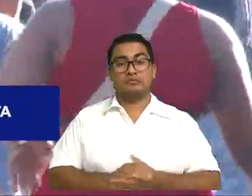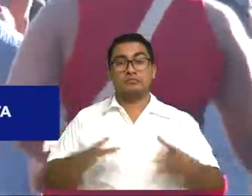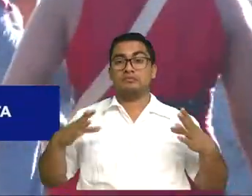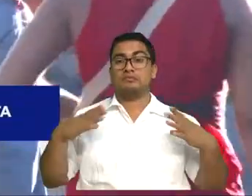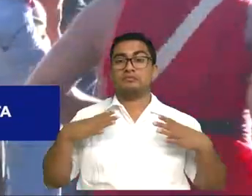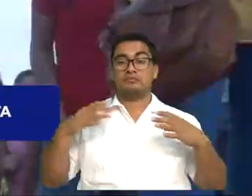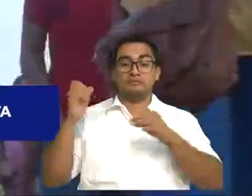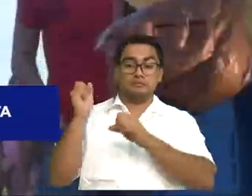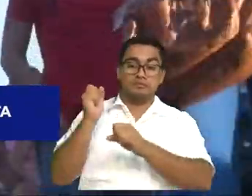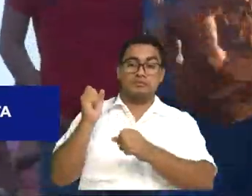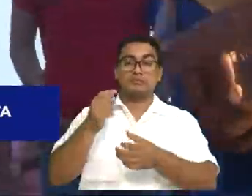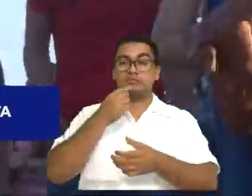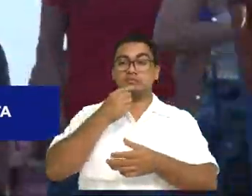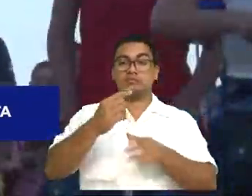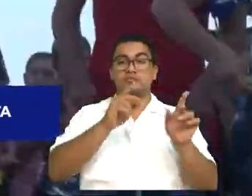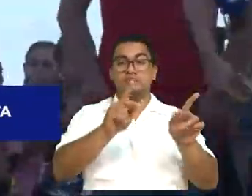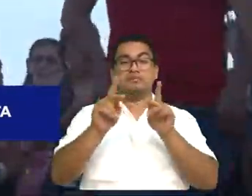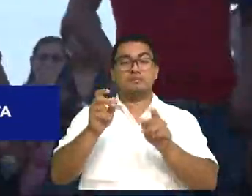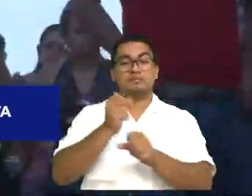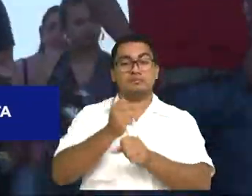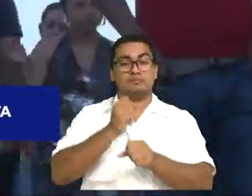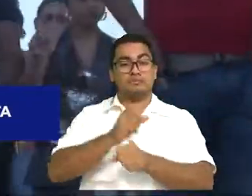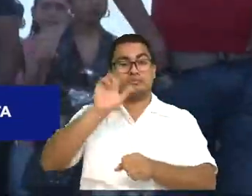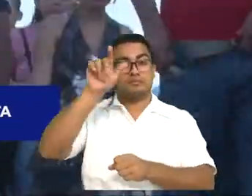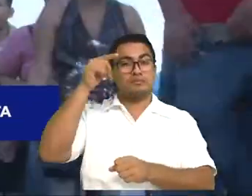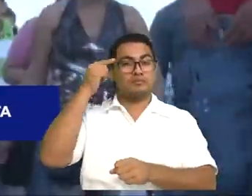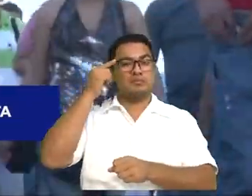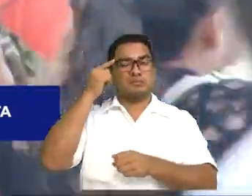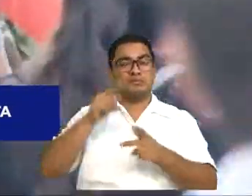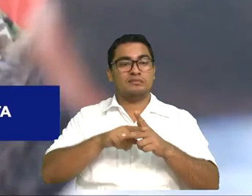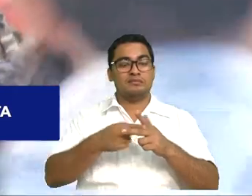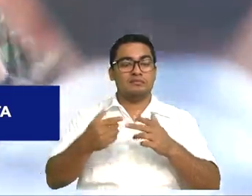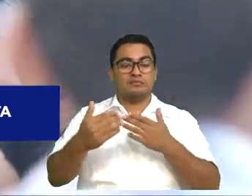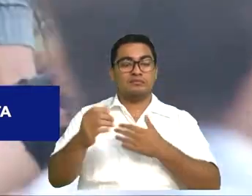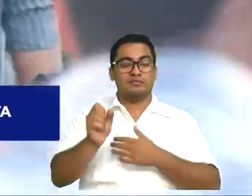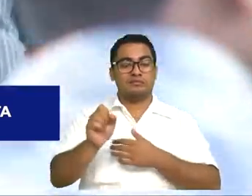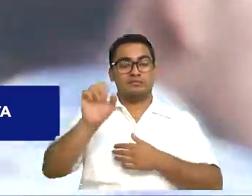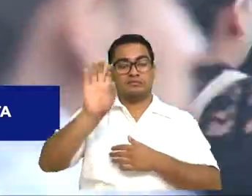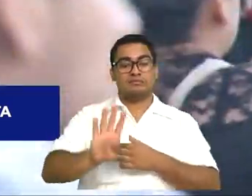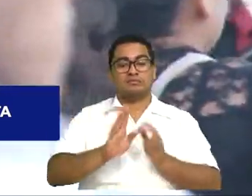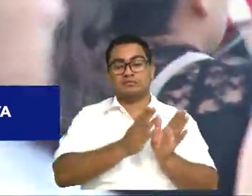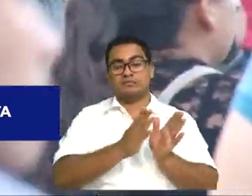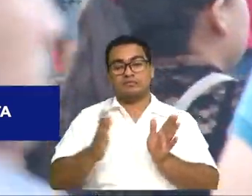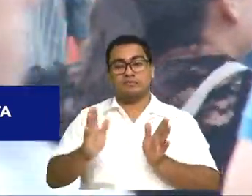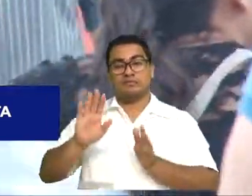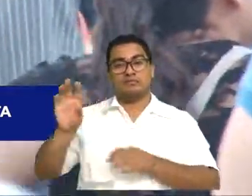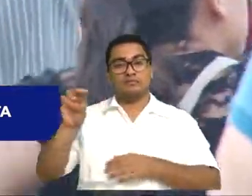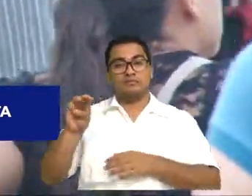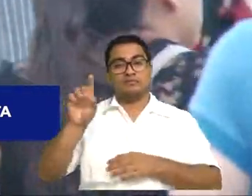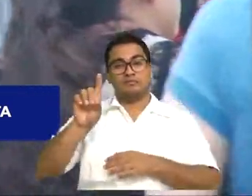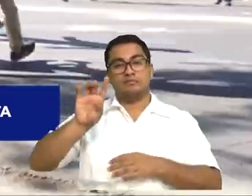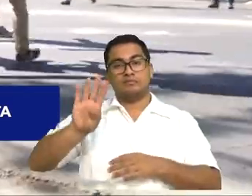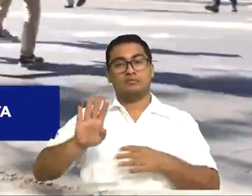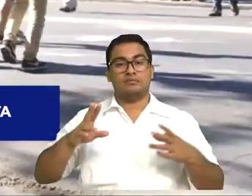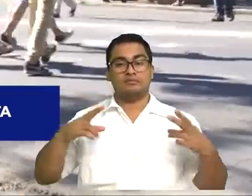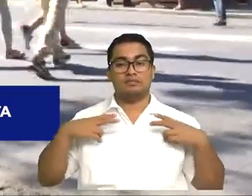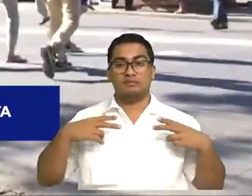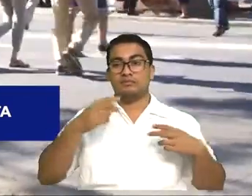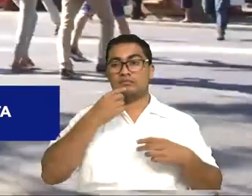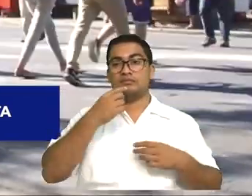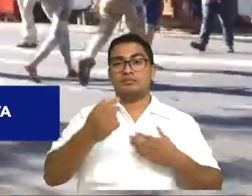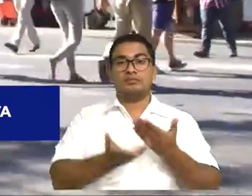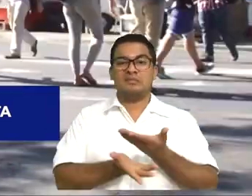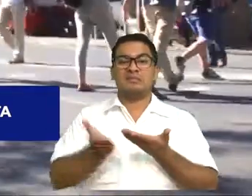Vacaciones de Semana Santa para trabajadores del Estado iniciarán desde el sábado 4 y finalizarán el martes 14 de abril,